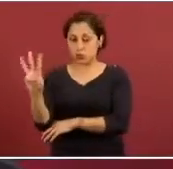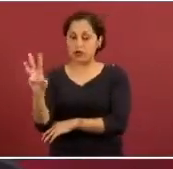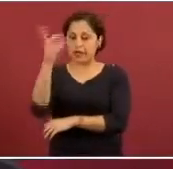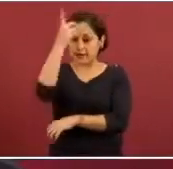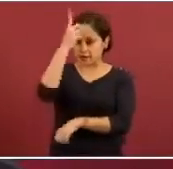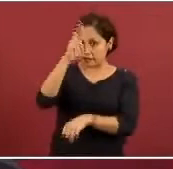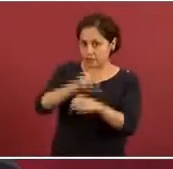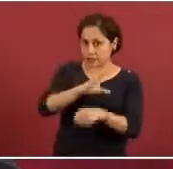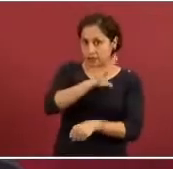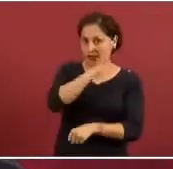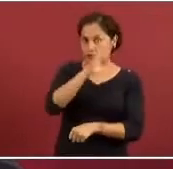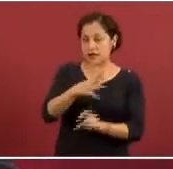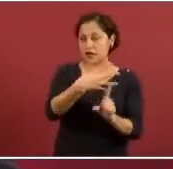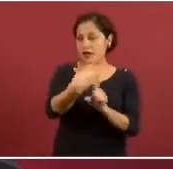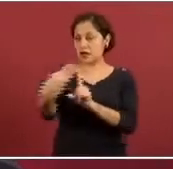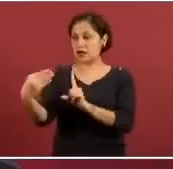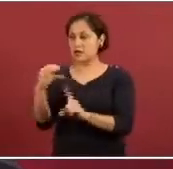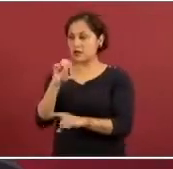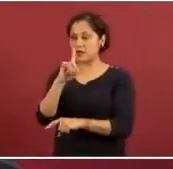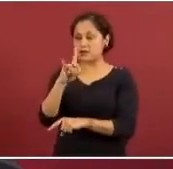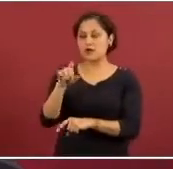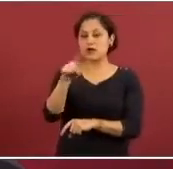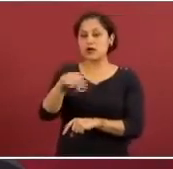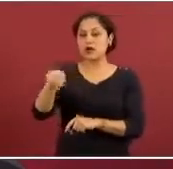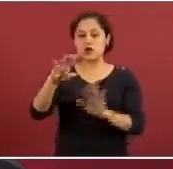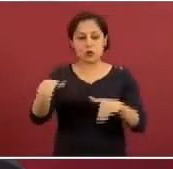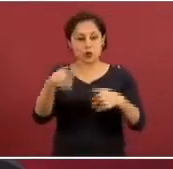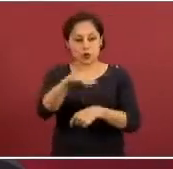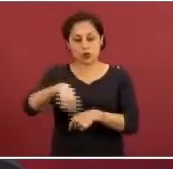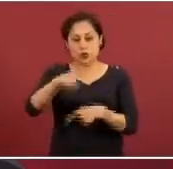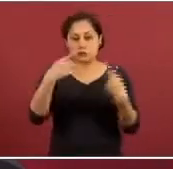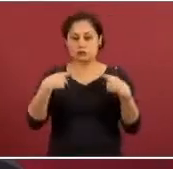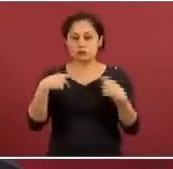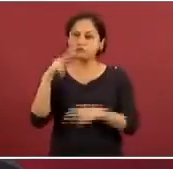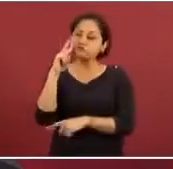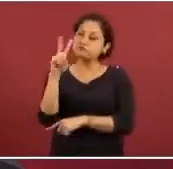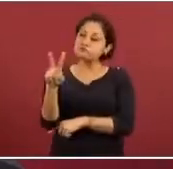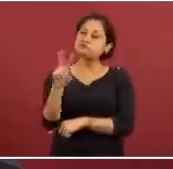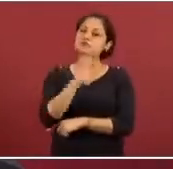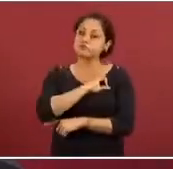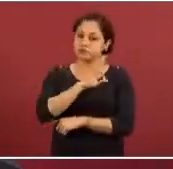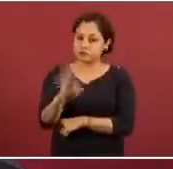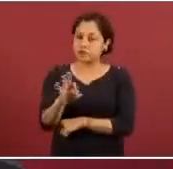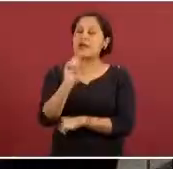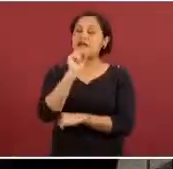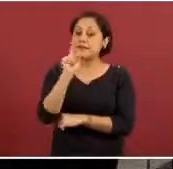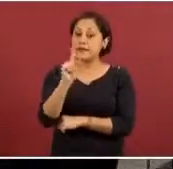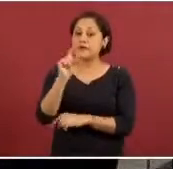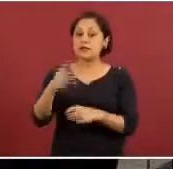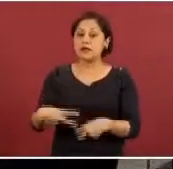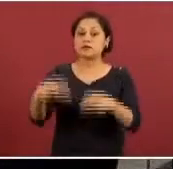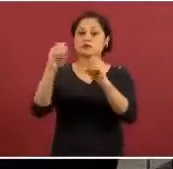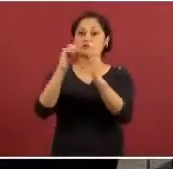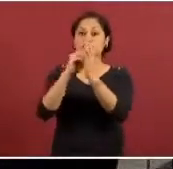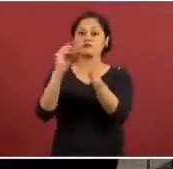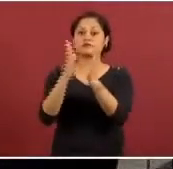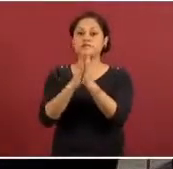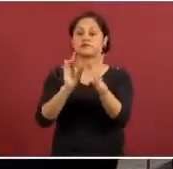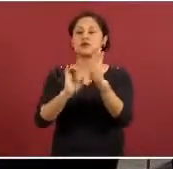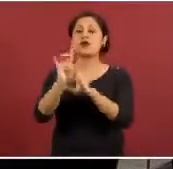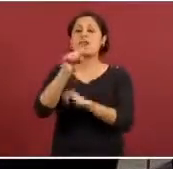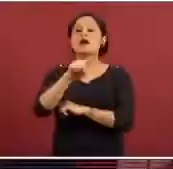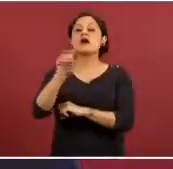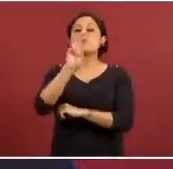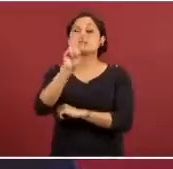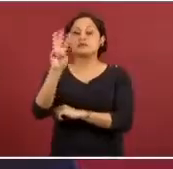Epidemiología, donde ustedes encuentran casos sospechosos, casos confirmados, y hay un mapa ya, que encontrarán ustedes también, un mapa interactivo que está publicado,